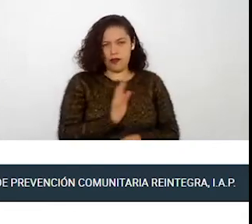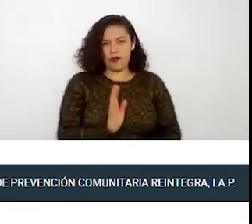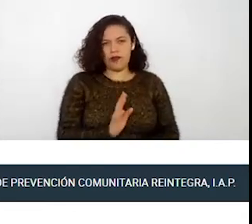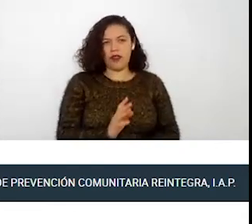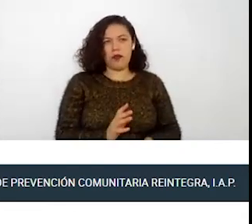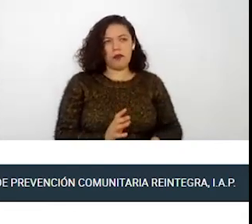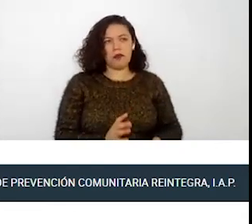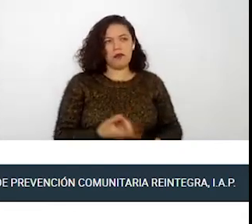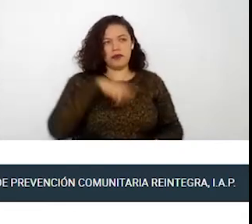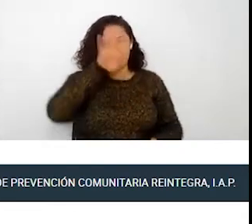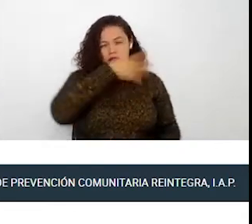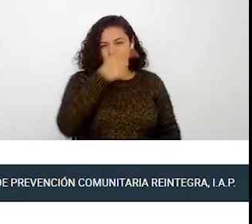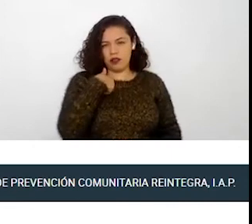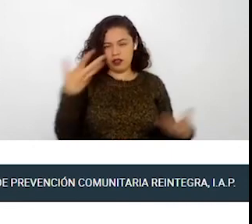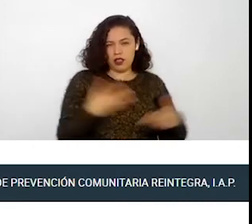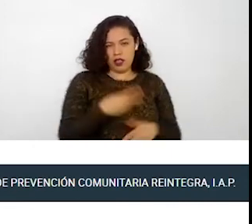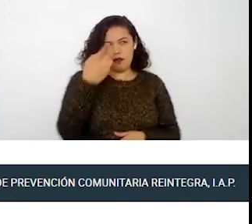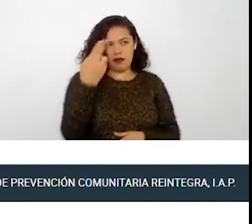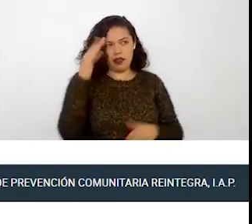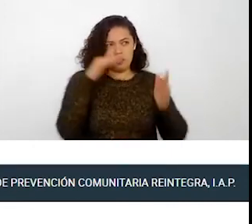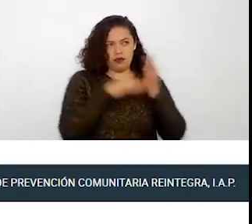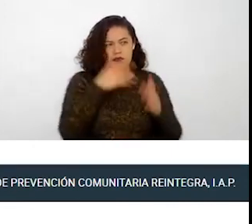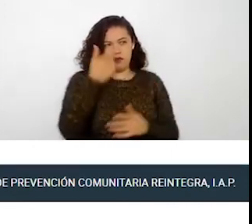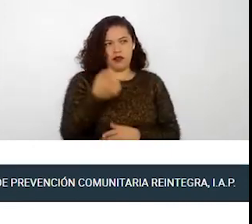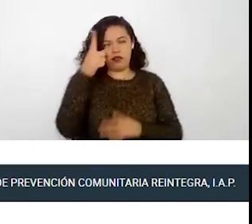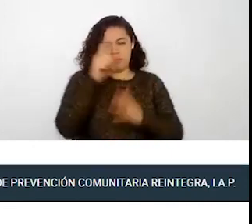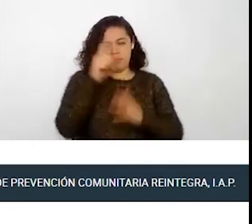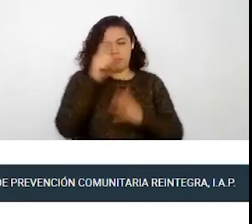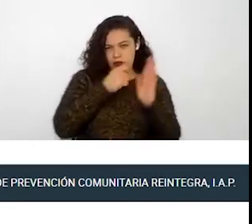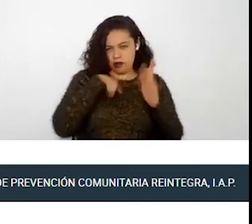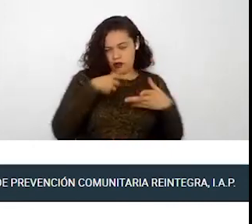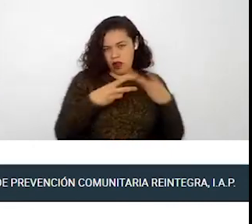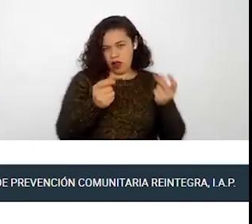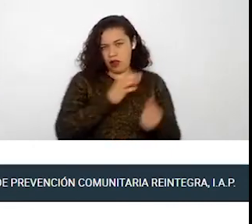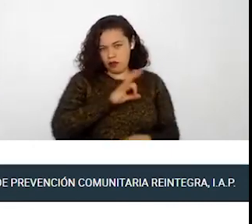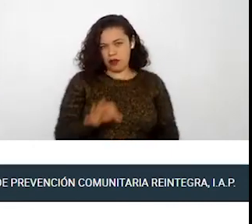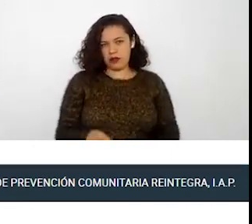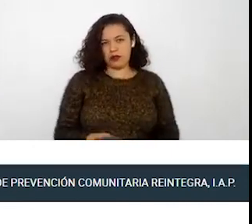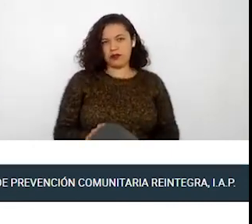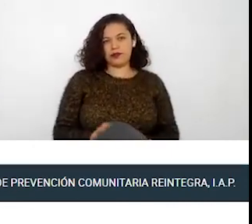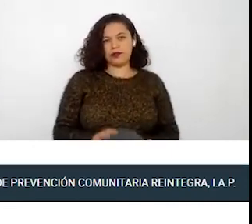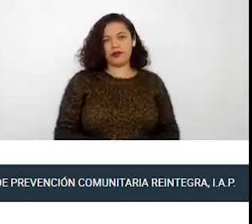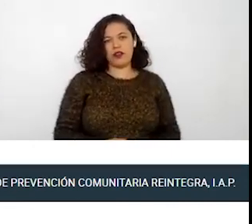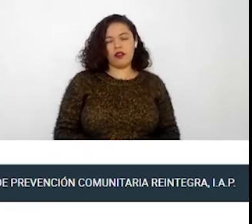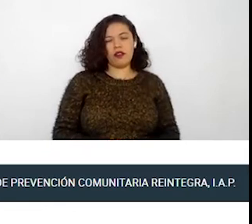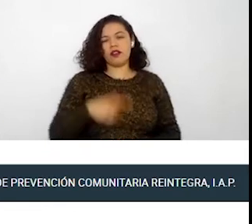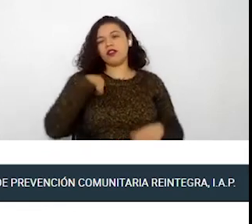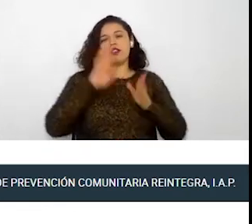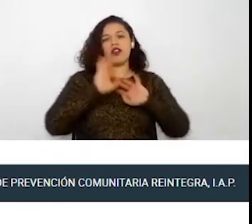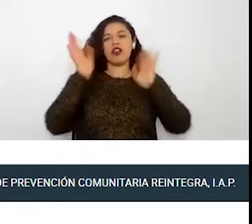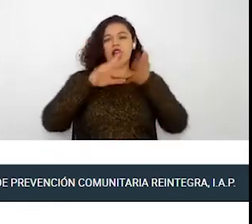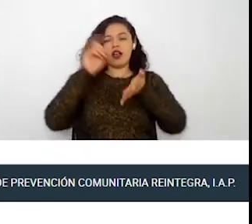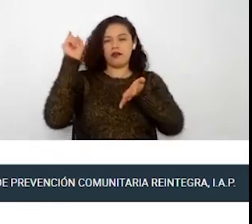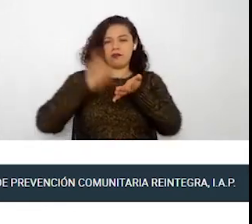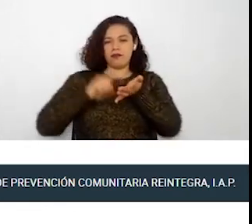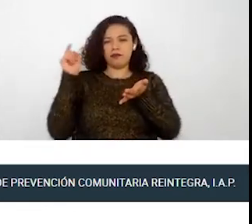que yo hice tengo 25 mil pesos mensuales que voy a gastar le doy entero a mi